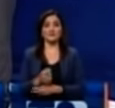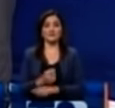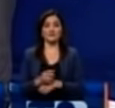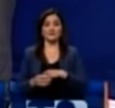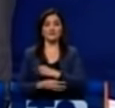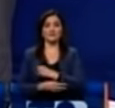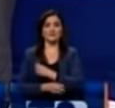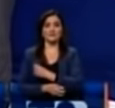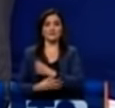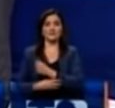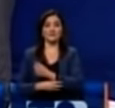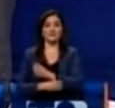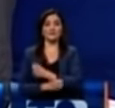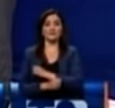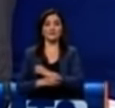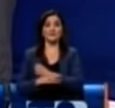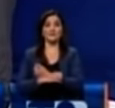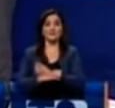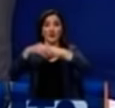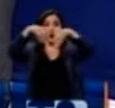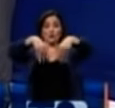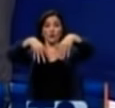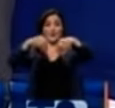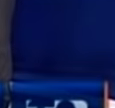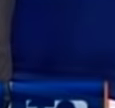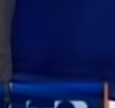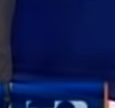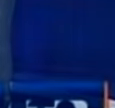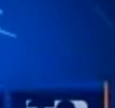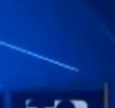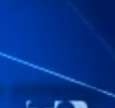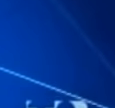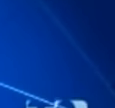ya 6 cantones de esta provincia declarados en emergencia.